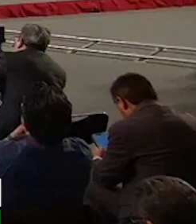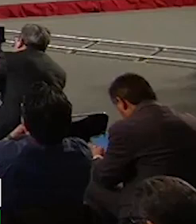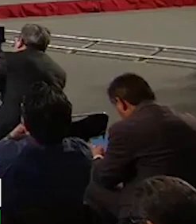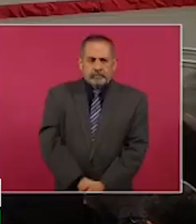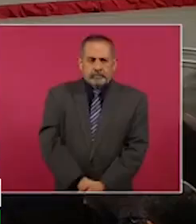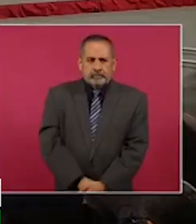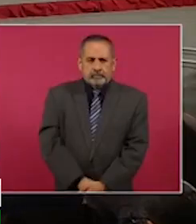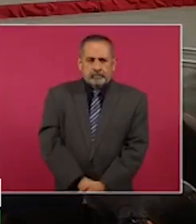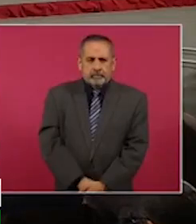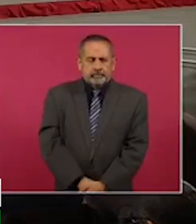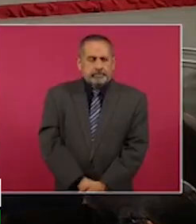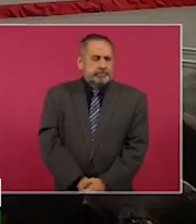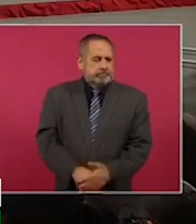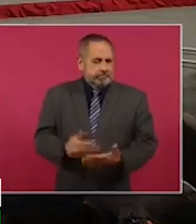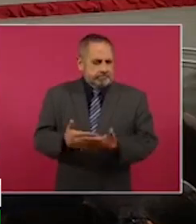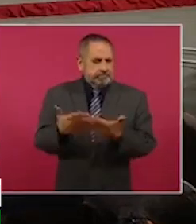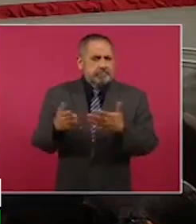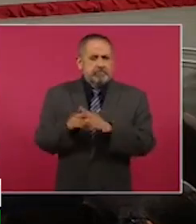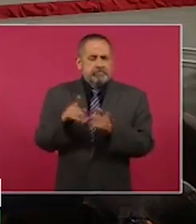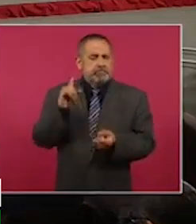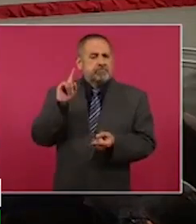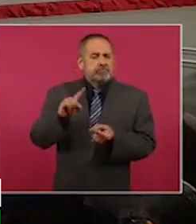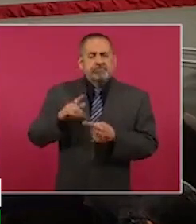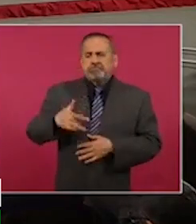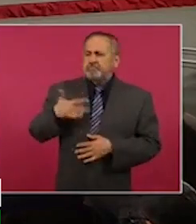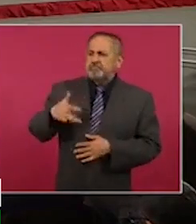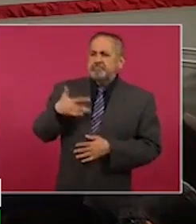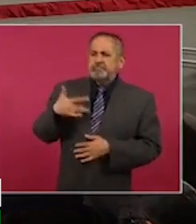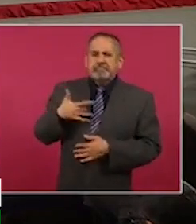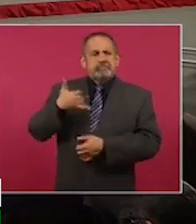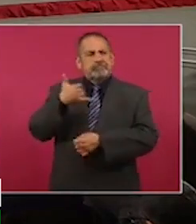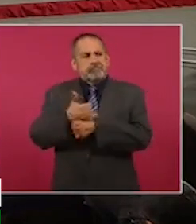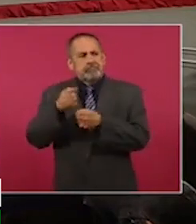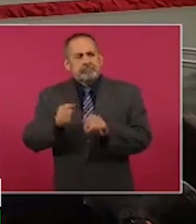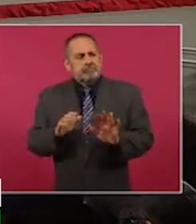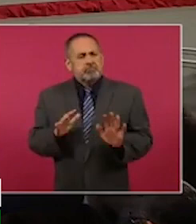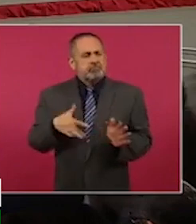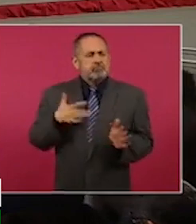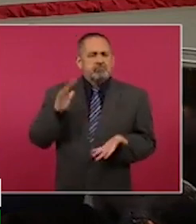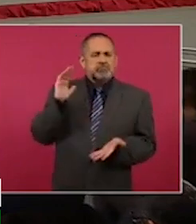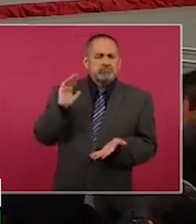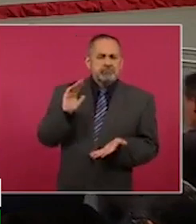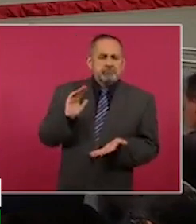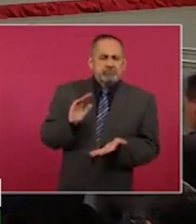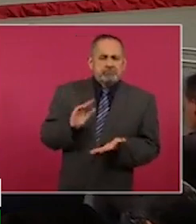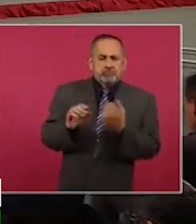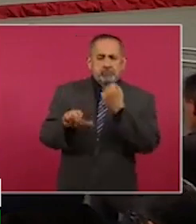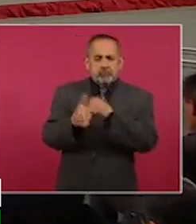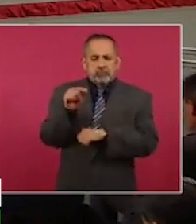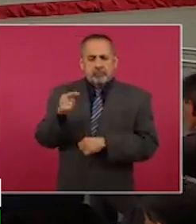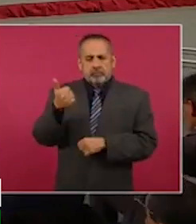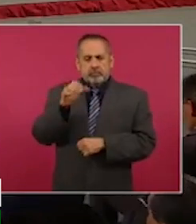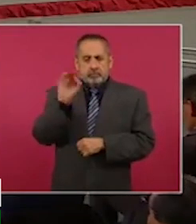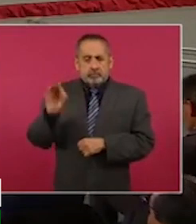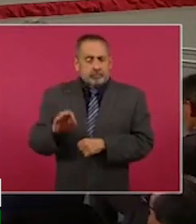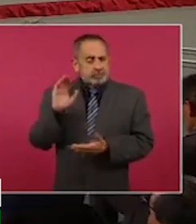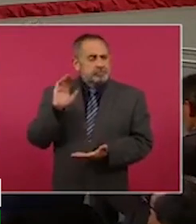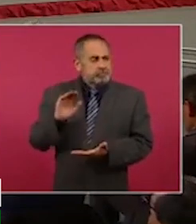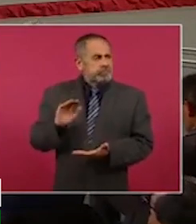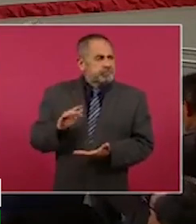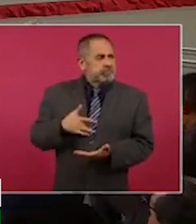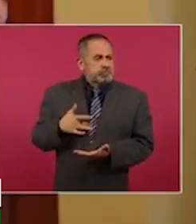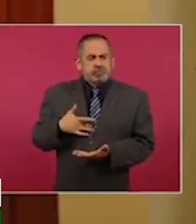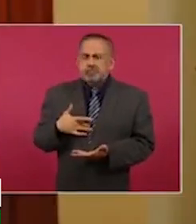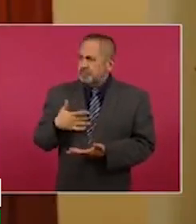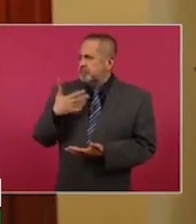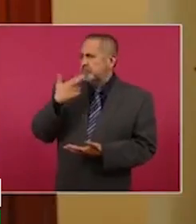dio a conocer este miércoles que los recientes resultados de la Encuesta Nacional de Seguridad Pública Urbana al primer trimestre de 2023 que realiza